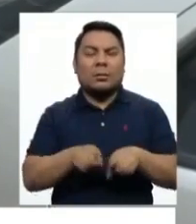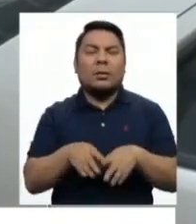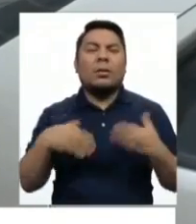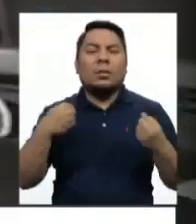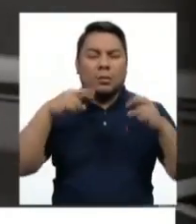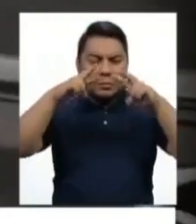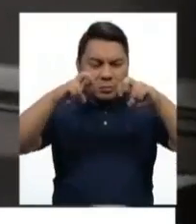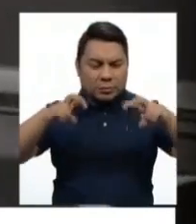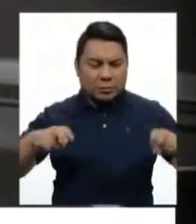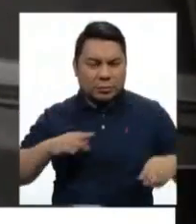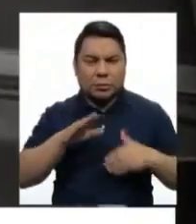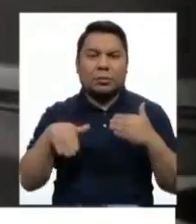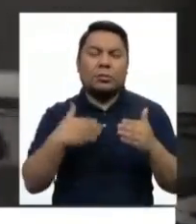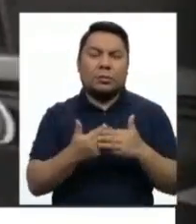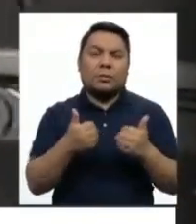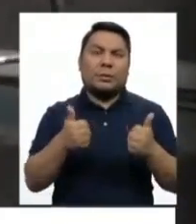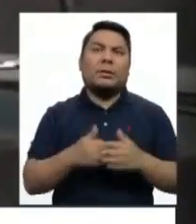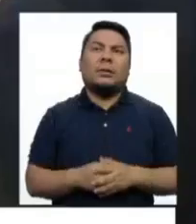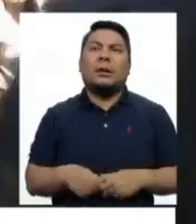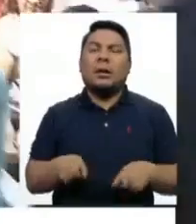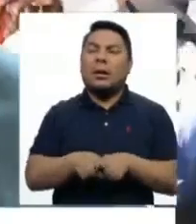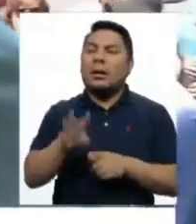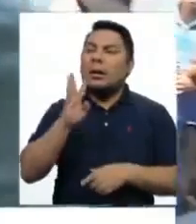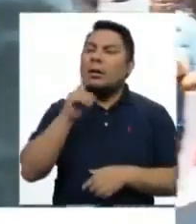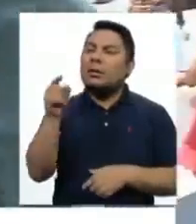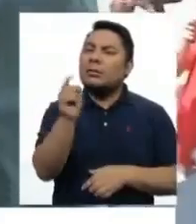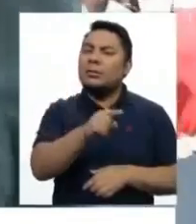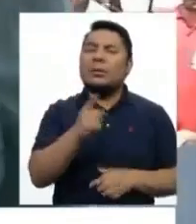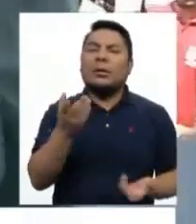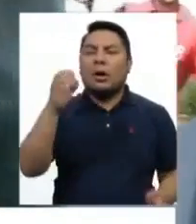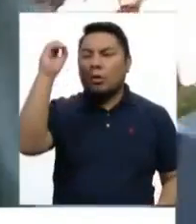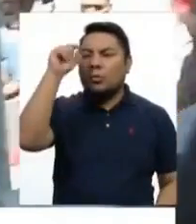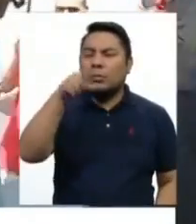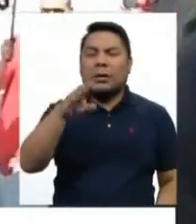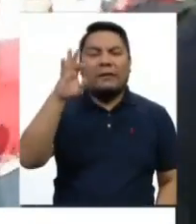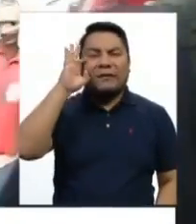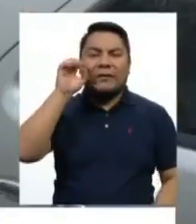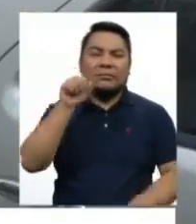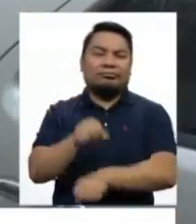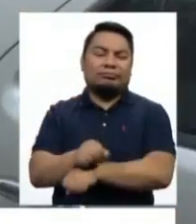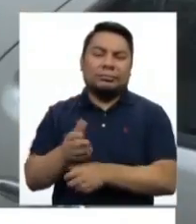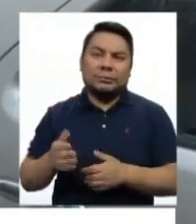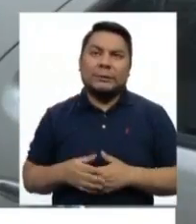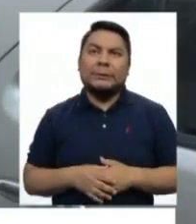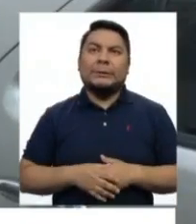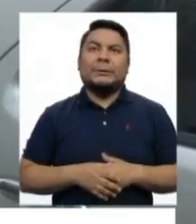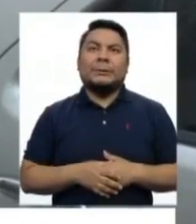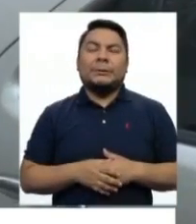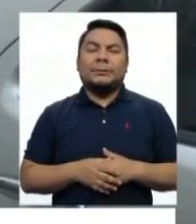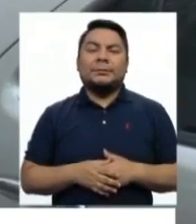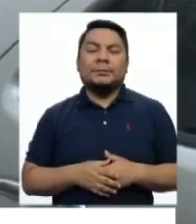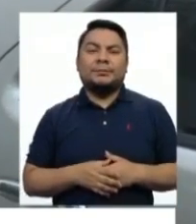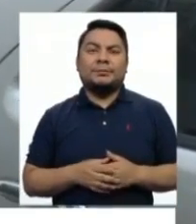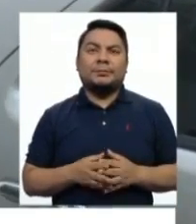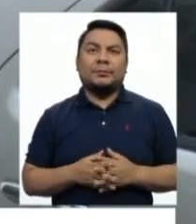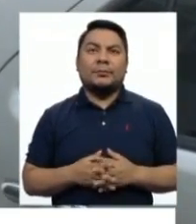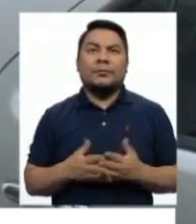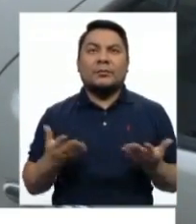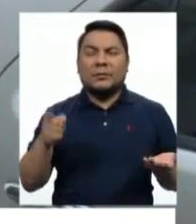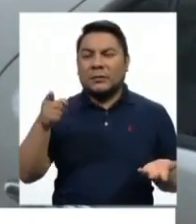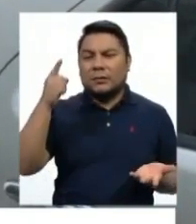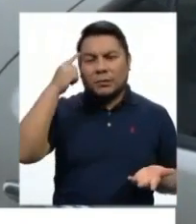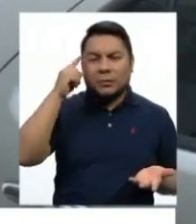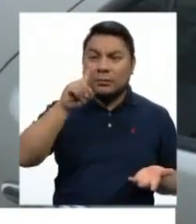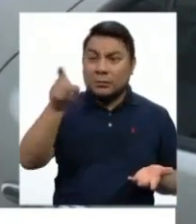más pertinentes. Además, se refirió a la situación del expresidente Alberto Fujimori. Se ha estudiado un